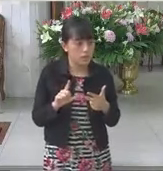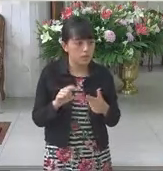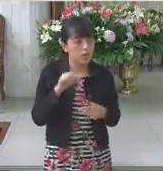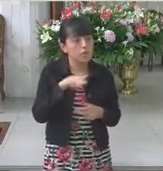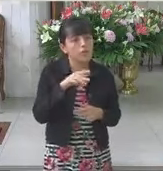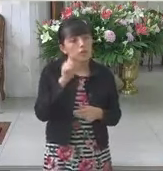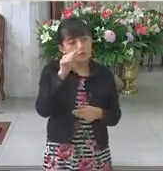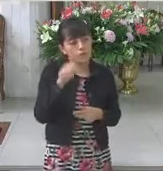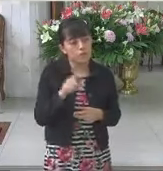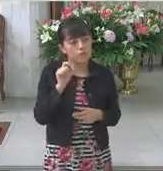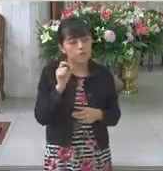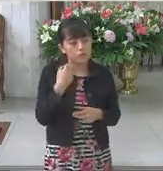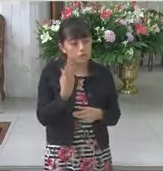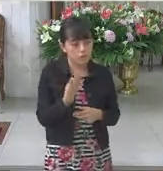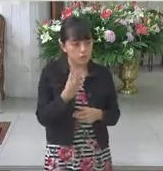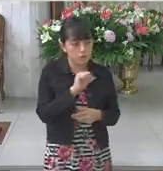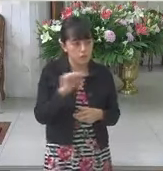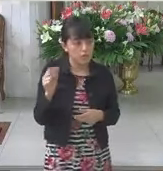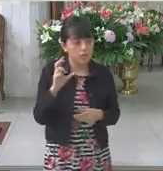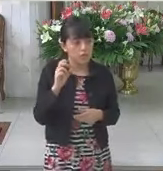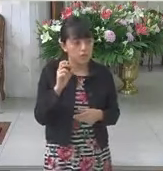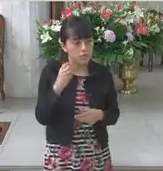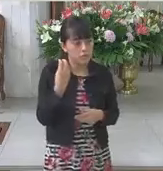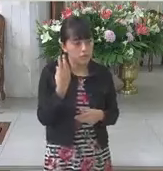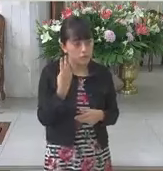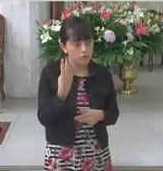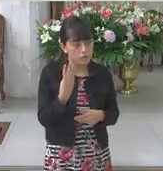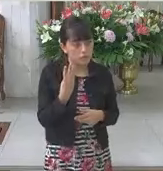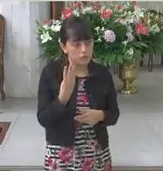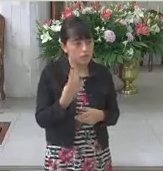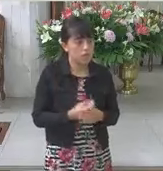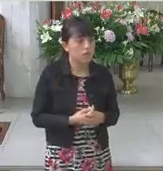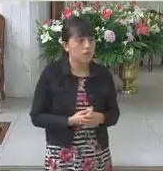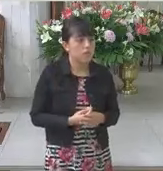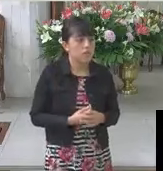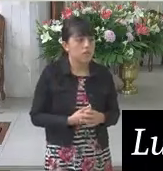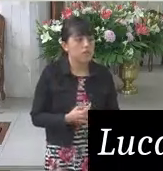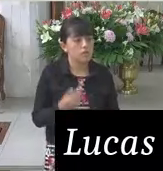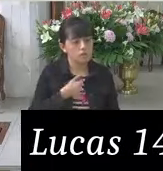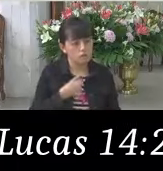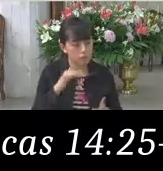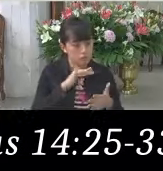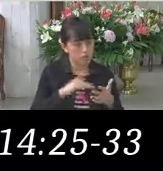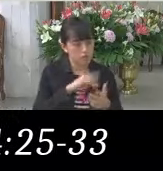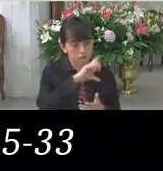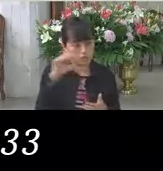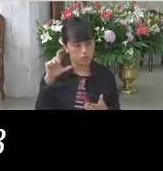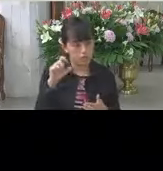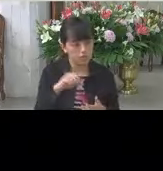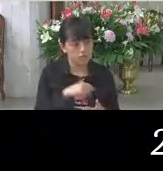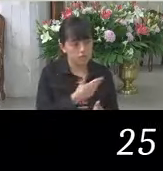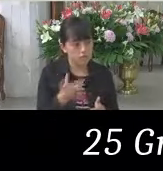33 de una manera alternativa Yo leo el primer versículo la palabra de Dios